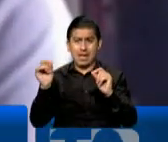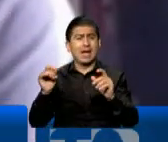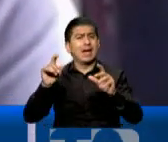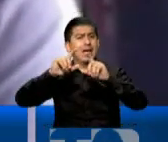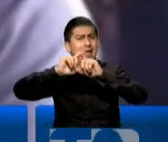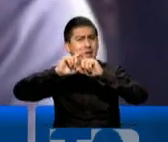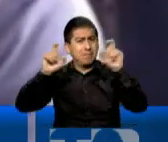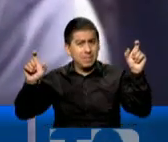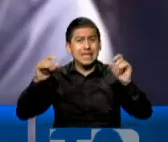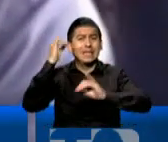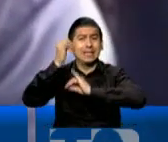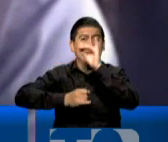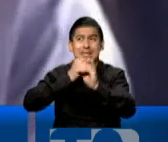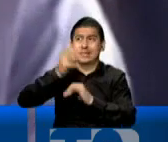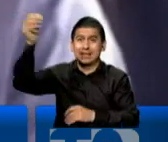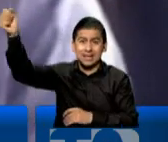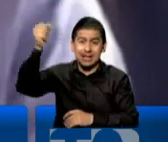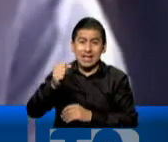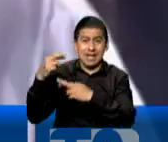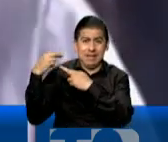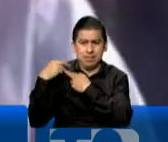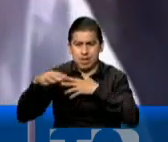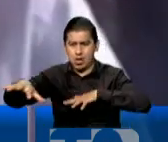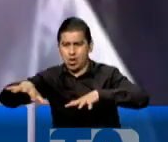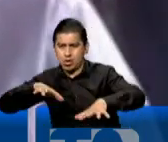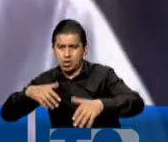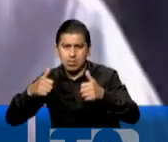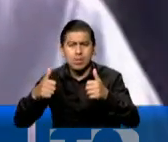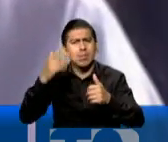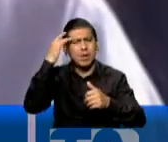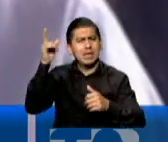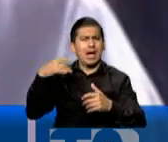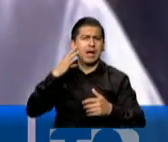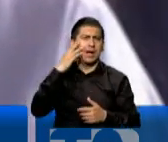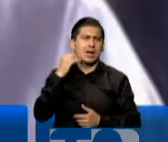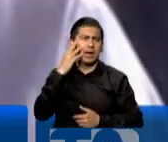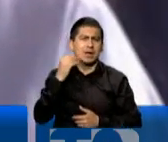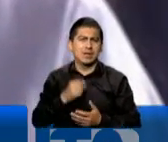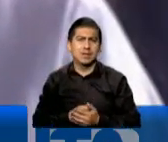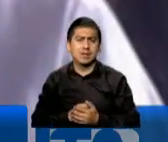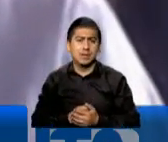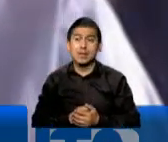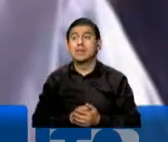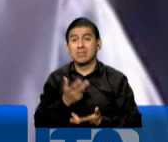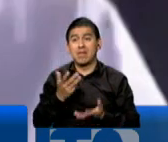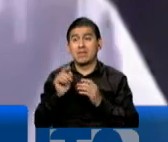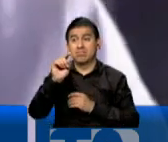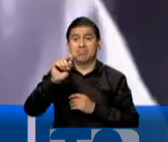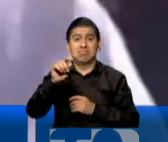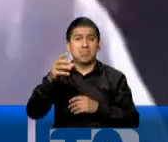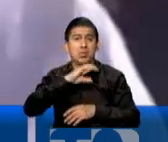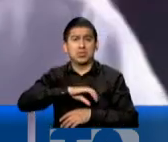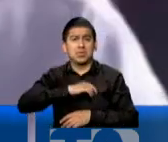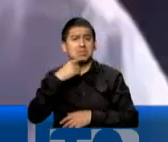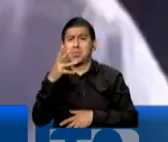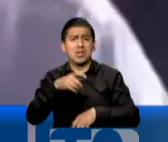contrate al operador internacional que por el hecho de decir que no se tiene el tiempo suficiente,